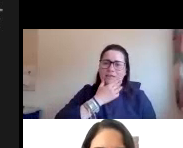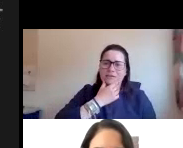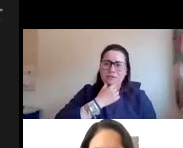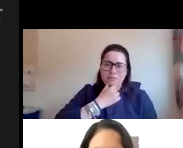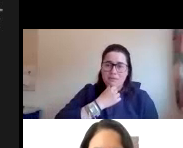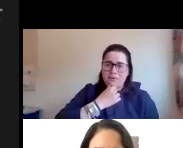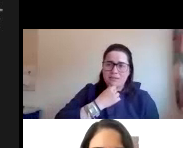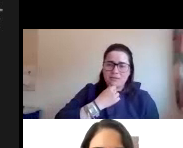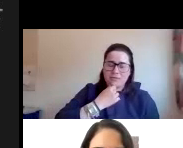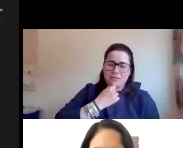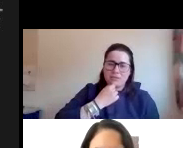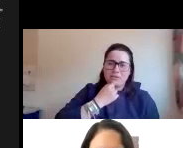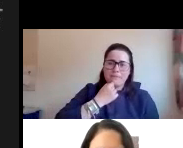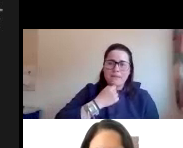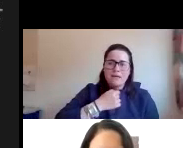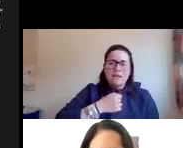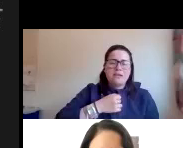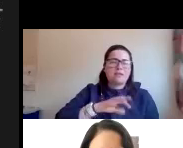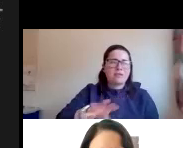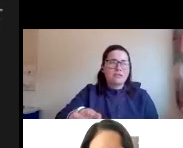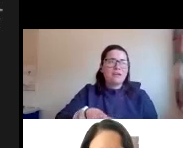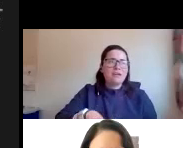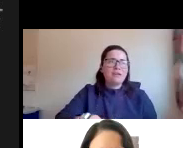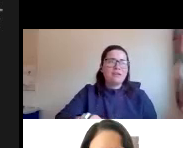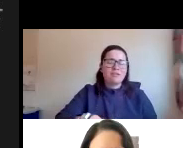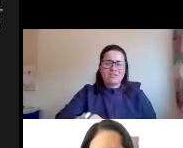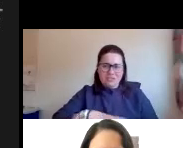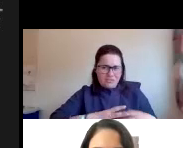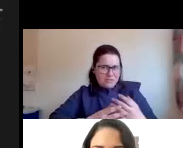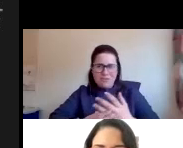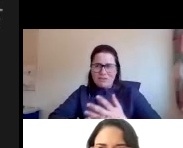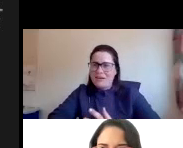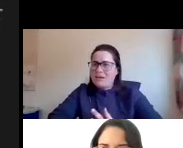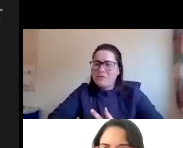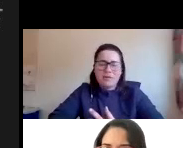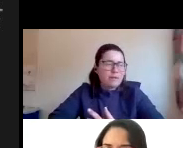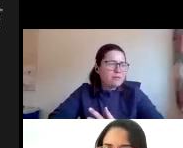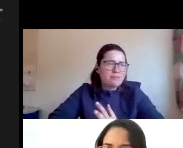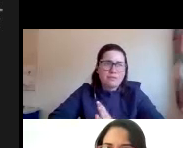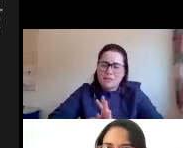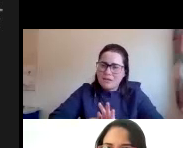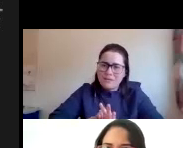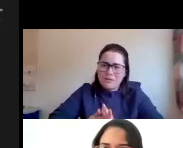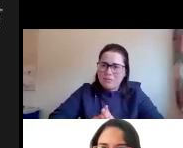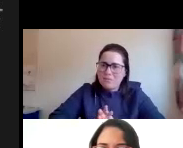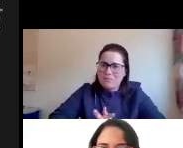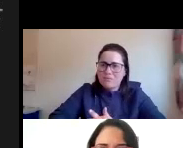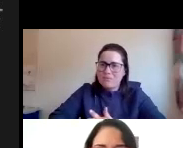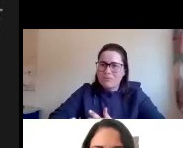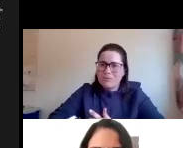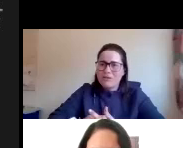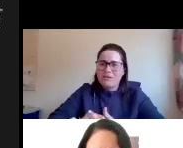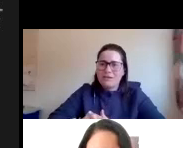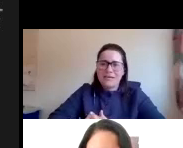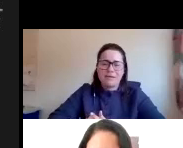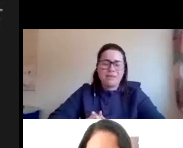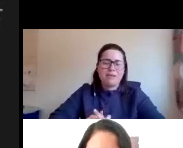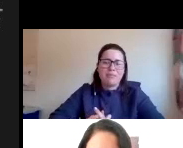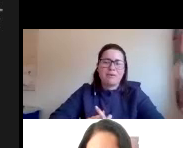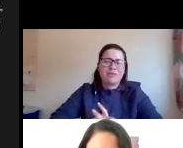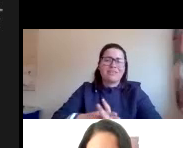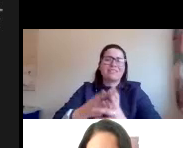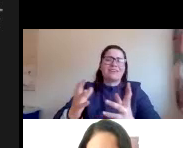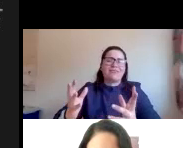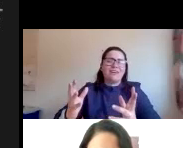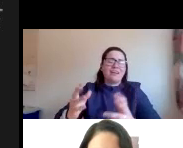segunda de las causas principales de eutrofización. Y escorrentía agrícola, en realidad en Guatemala usamos este término muy ligeramente,